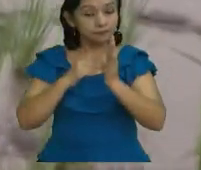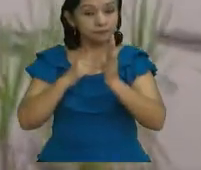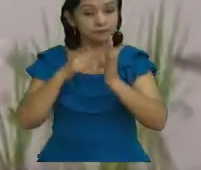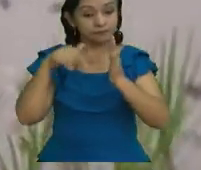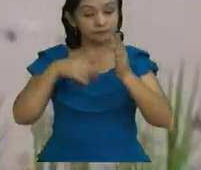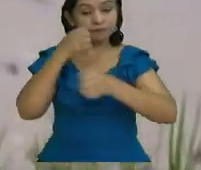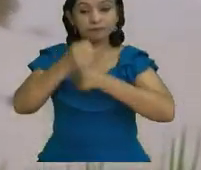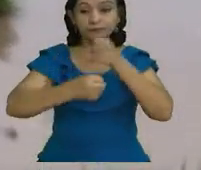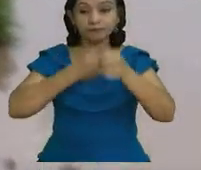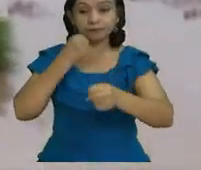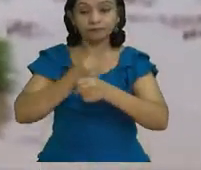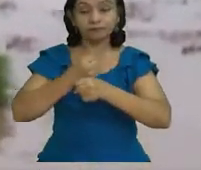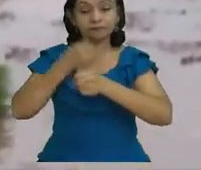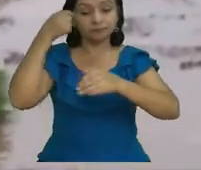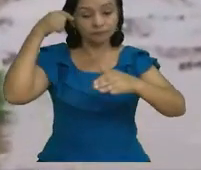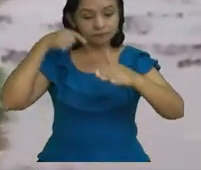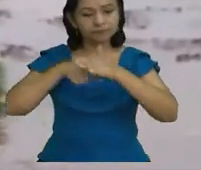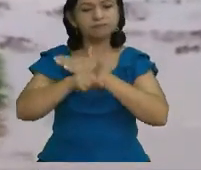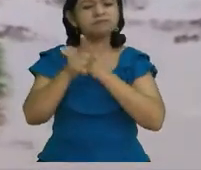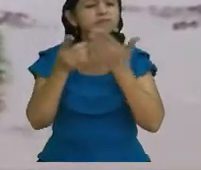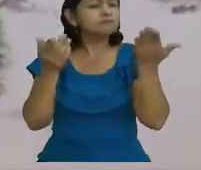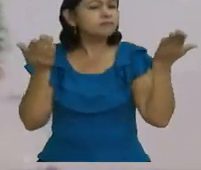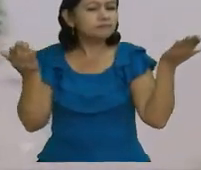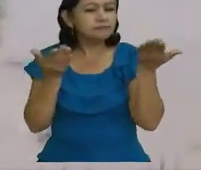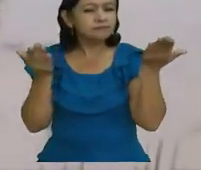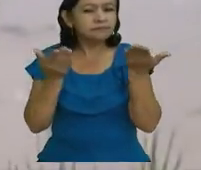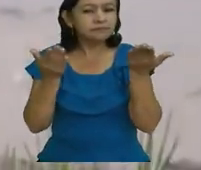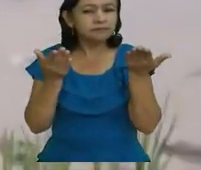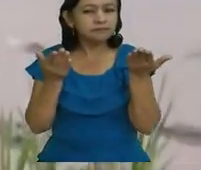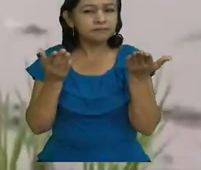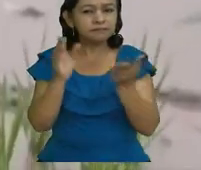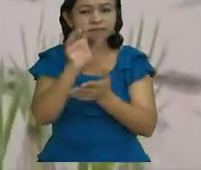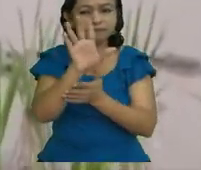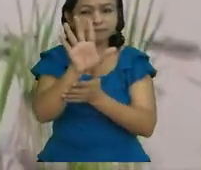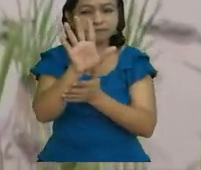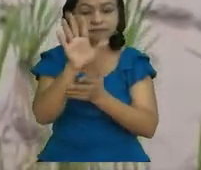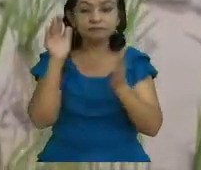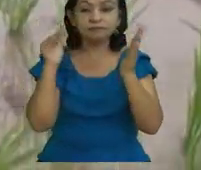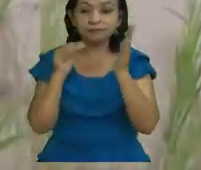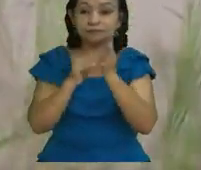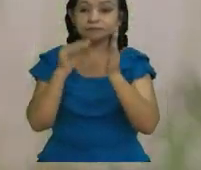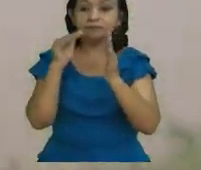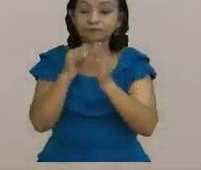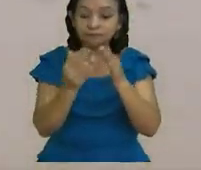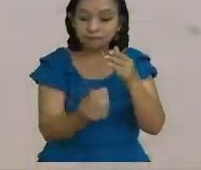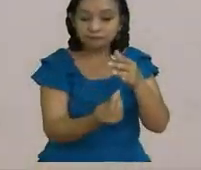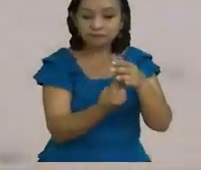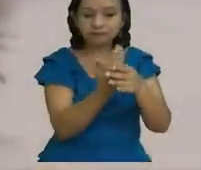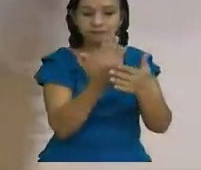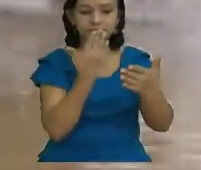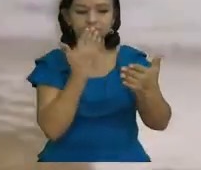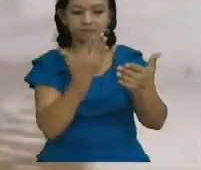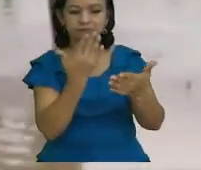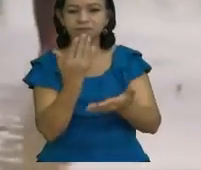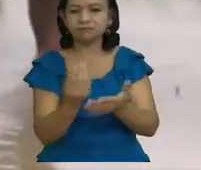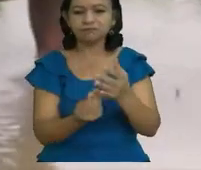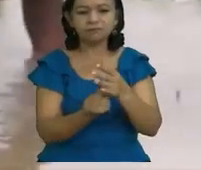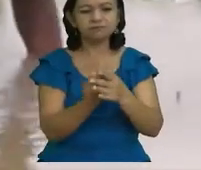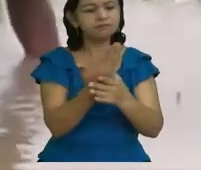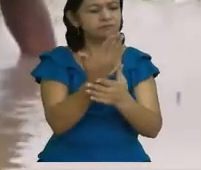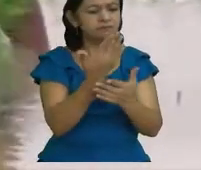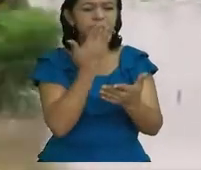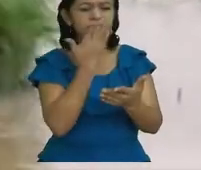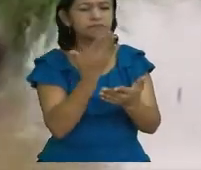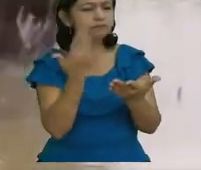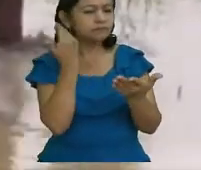También tenemos la meta de producción de aproximadamente 5 millones de plantas sanas. Okay. ¿A qué nos referimos con plantas sanas?